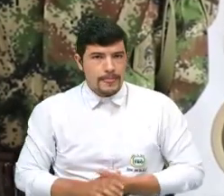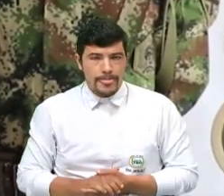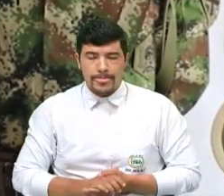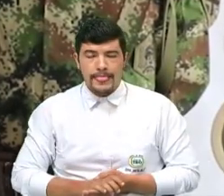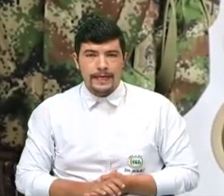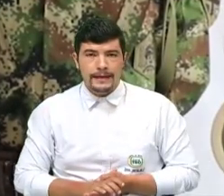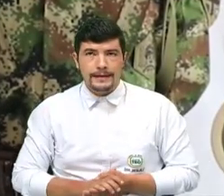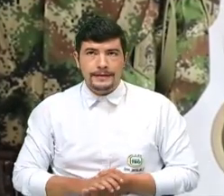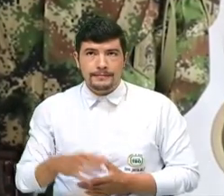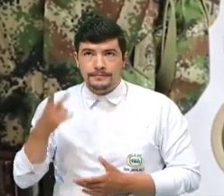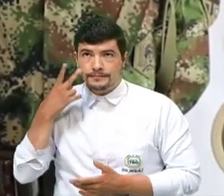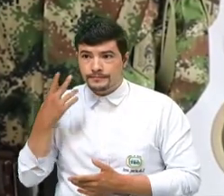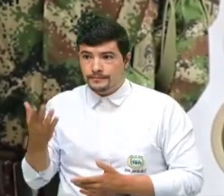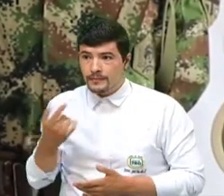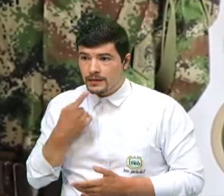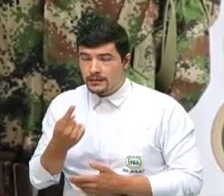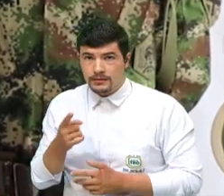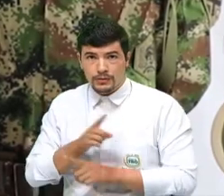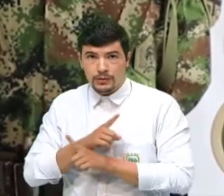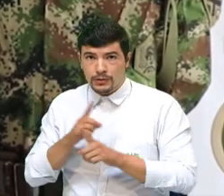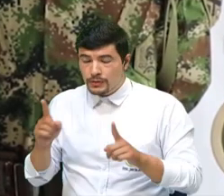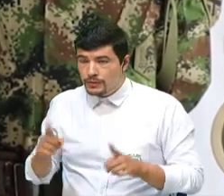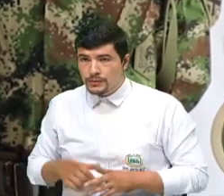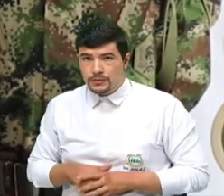presencia de grupos